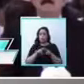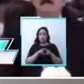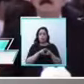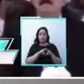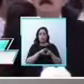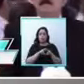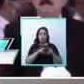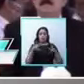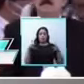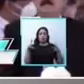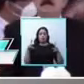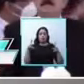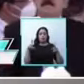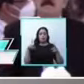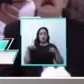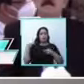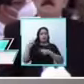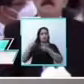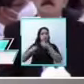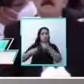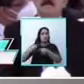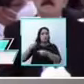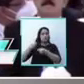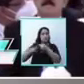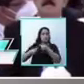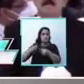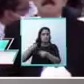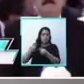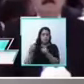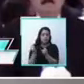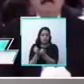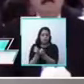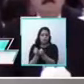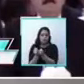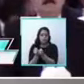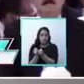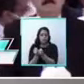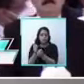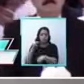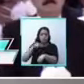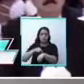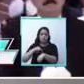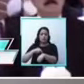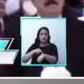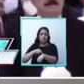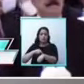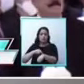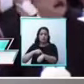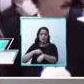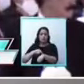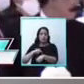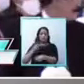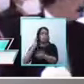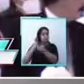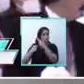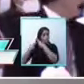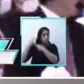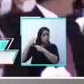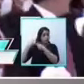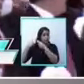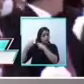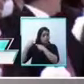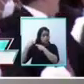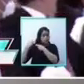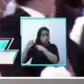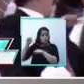como sectores vulnerables. Me refiero a las madres, a las personas mayores, a las personas que tienen problemas de